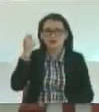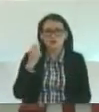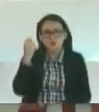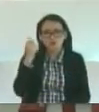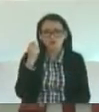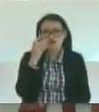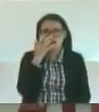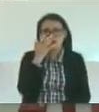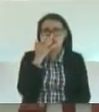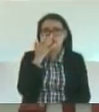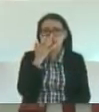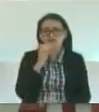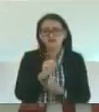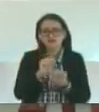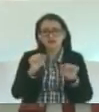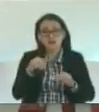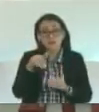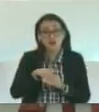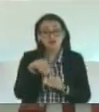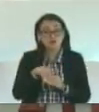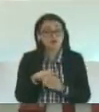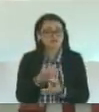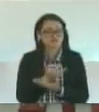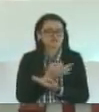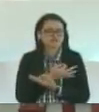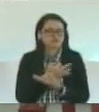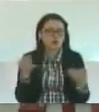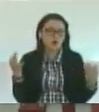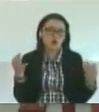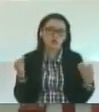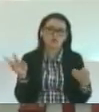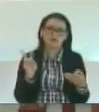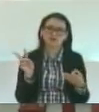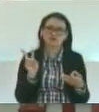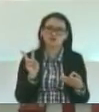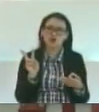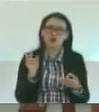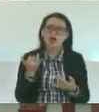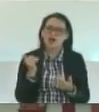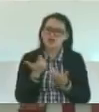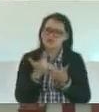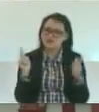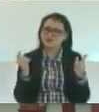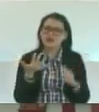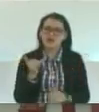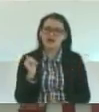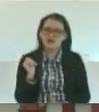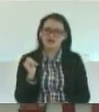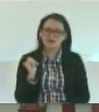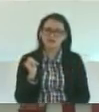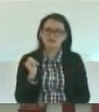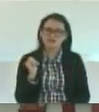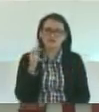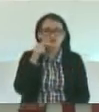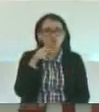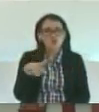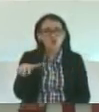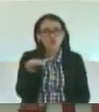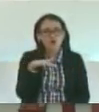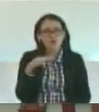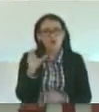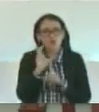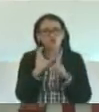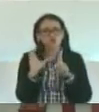un sistema electoral impecable. Venezuela es un país de plenas libertades, con un país, con un pueblo, con cultura,